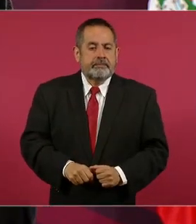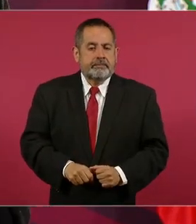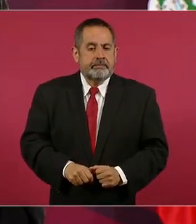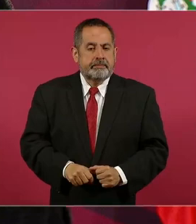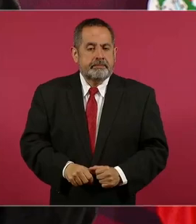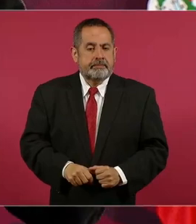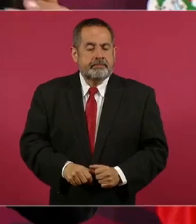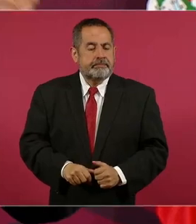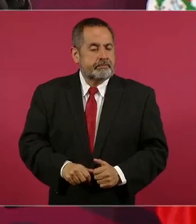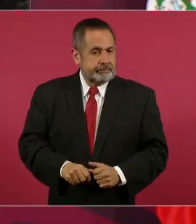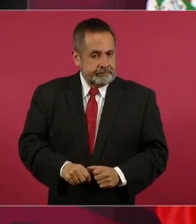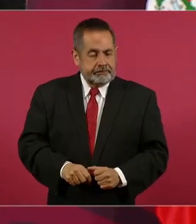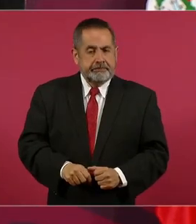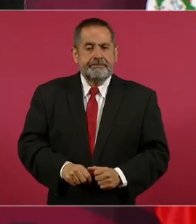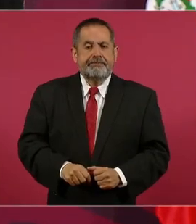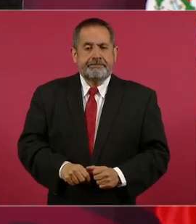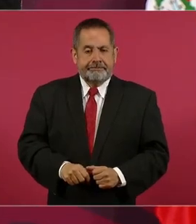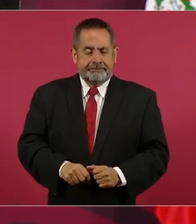después